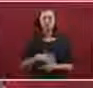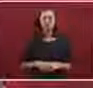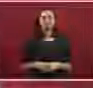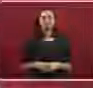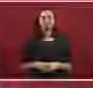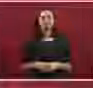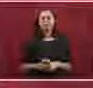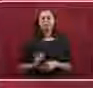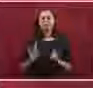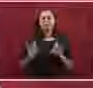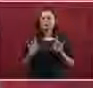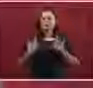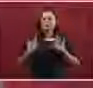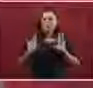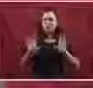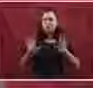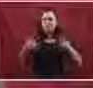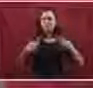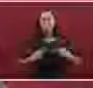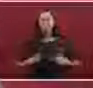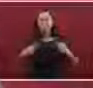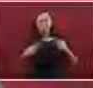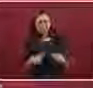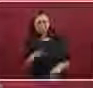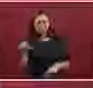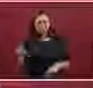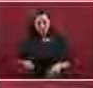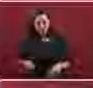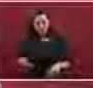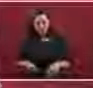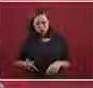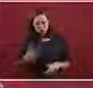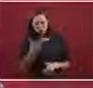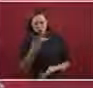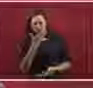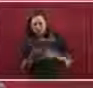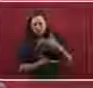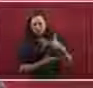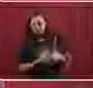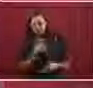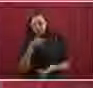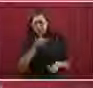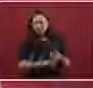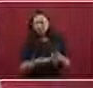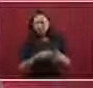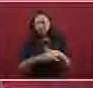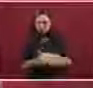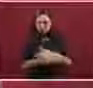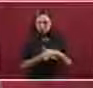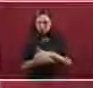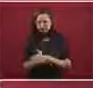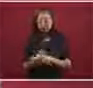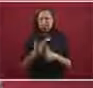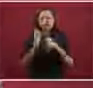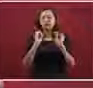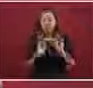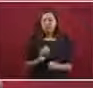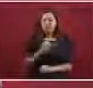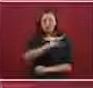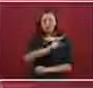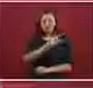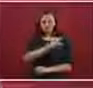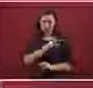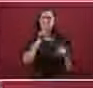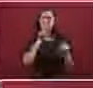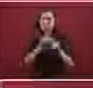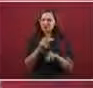a funcionarios que estén extorsionando o a particulares que